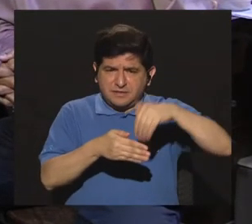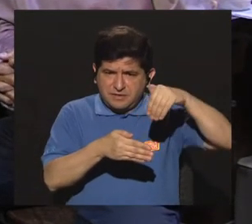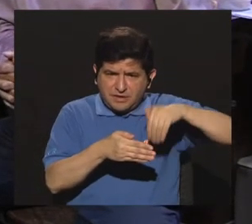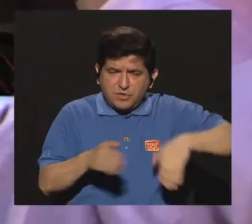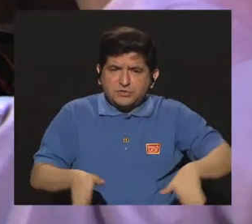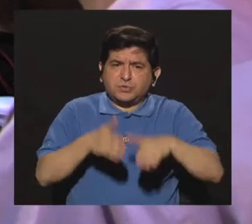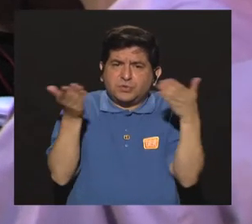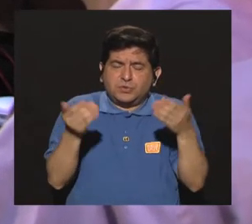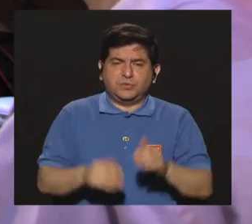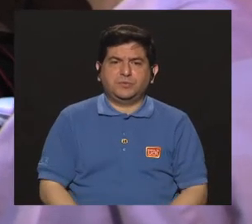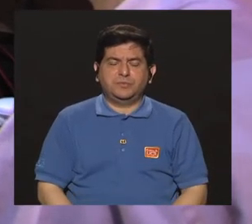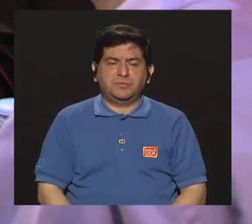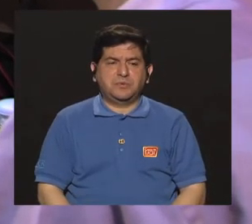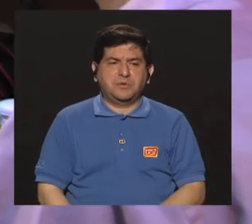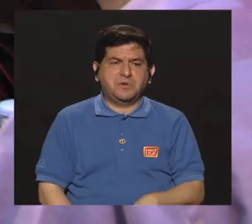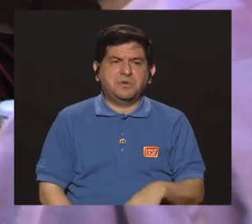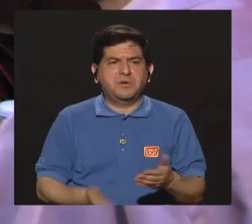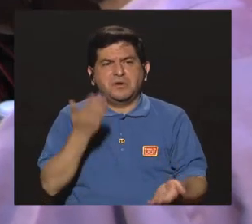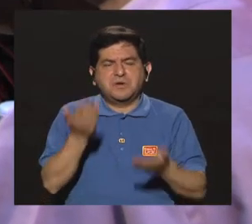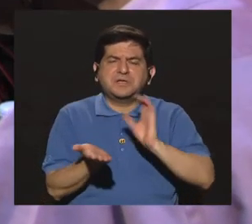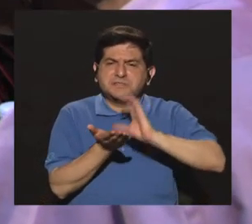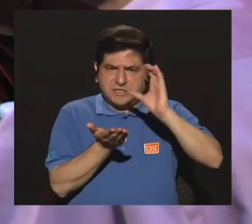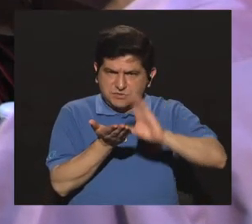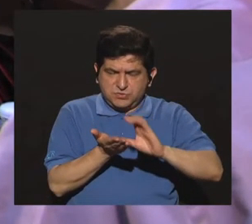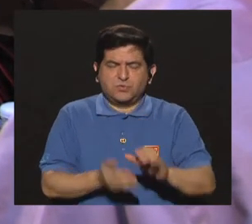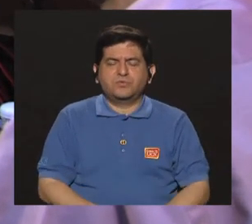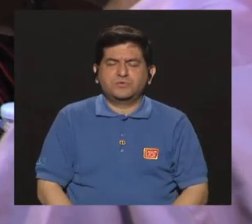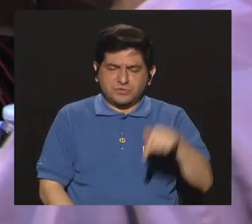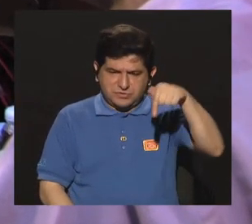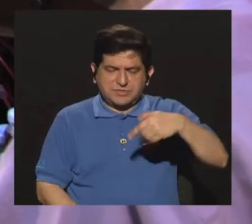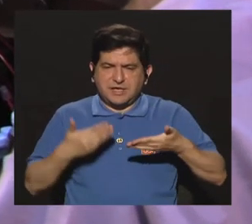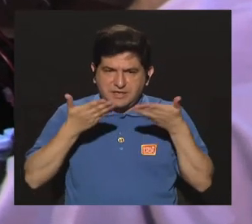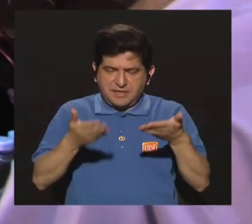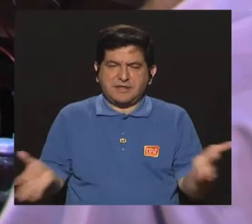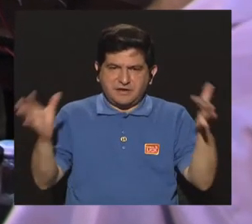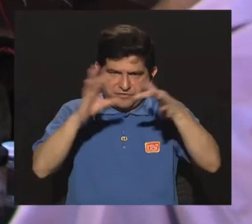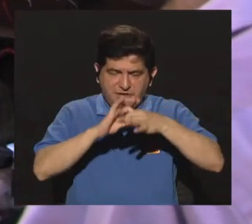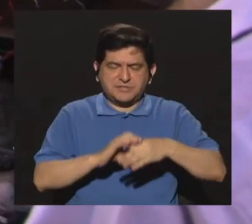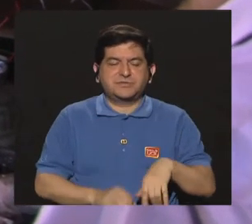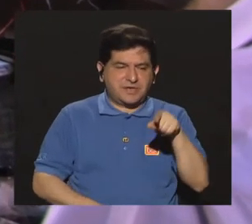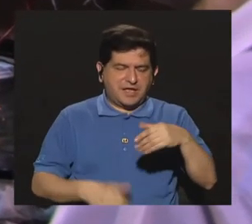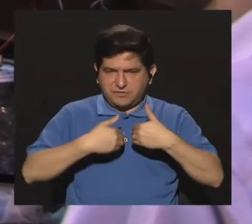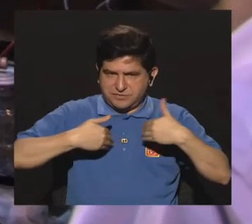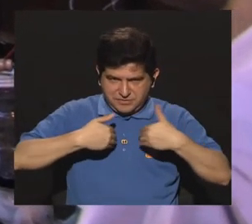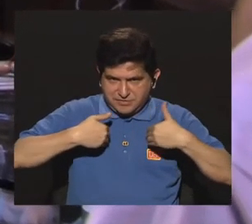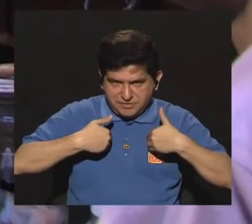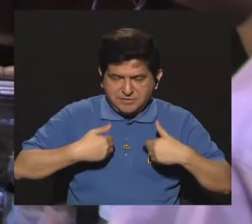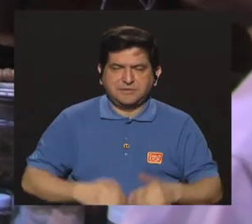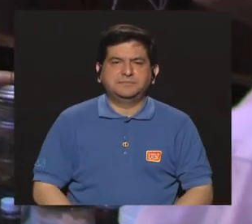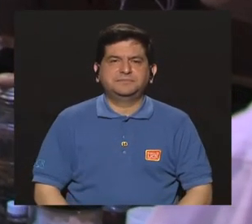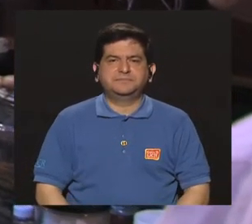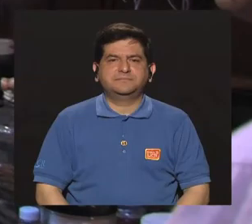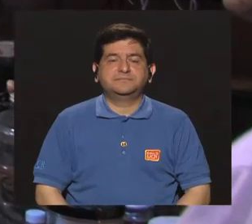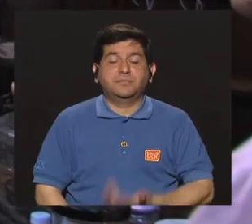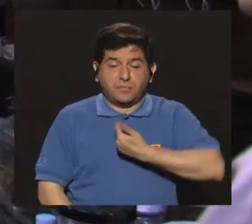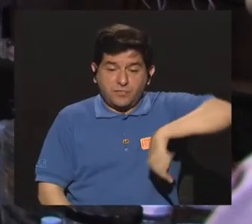gerardo bueno se introducía mucho por los cursos de herpetología que damos aquí en la escuela esté ahí